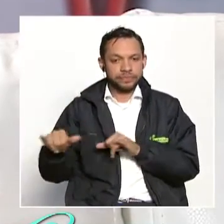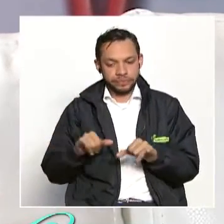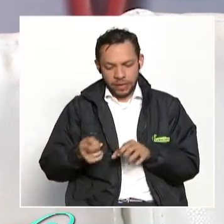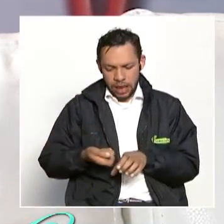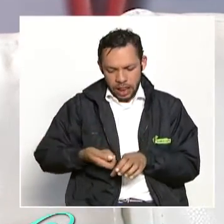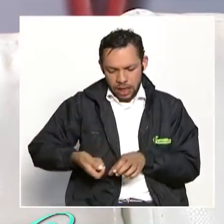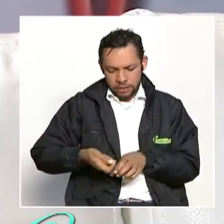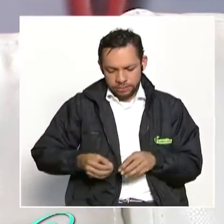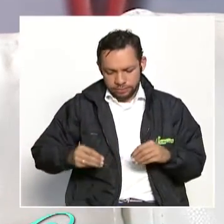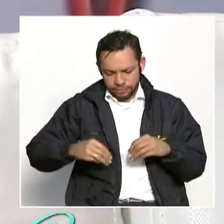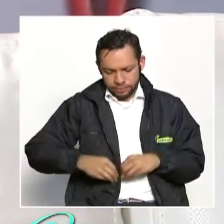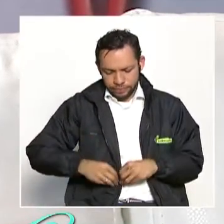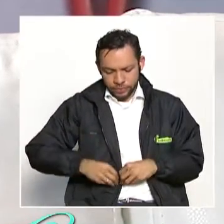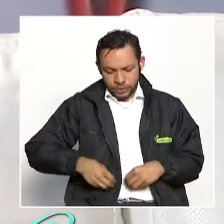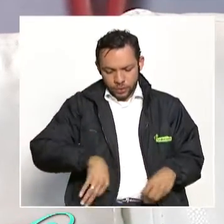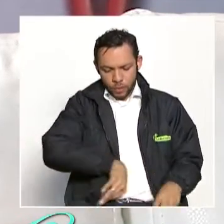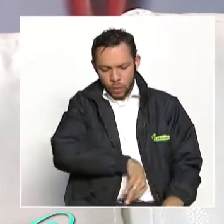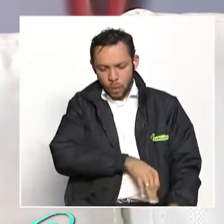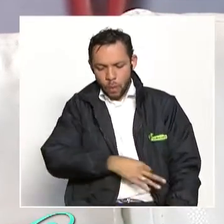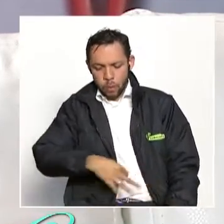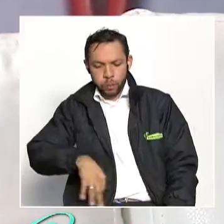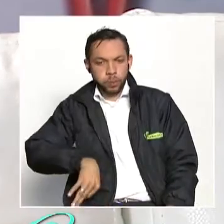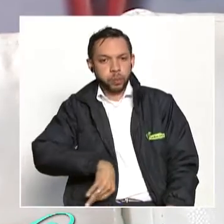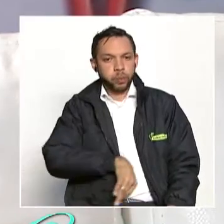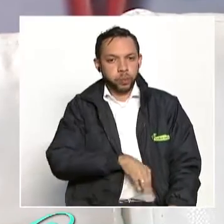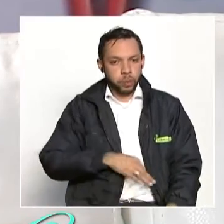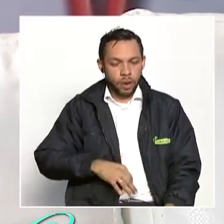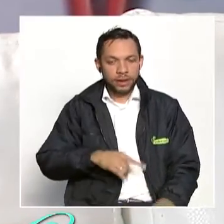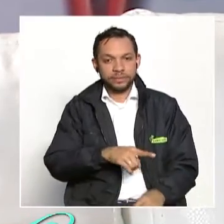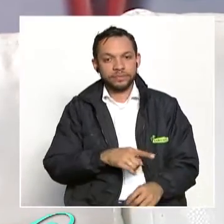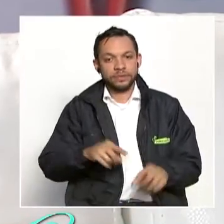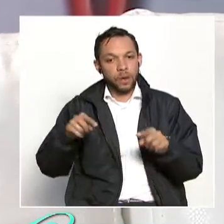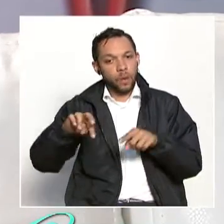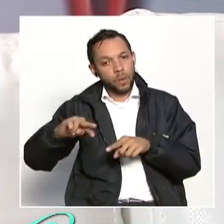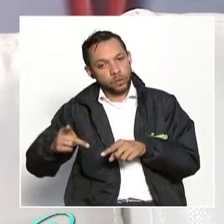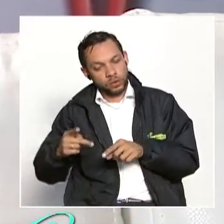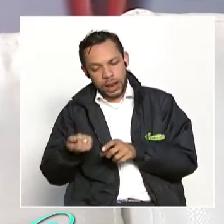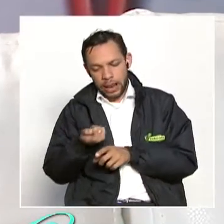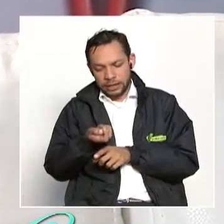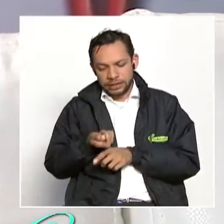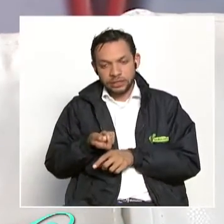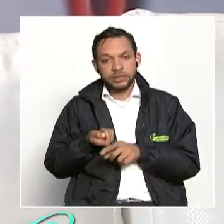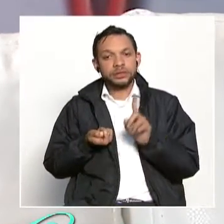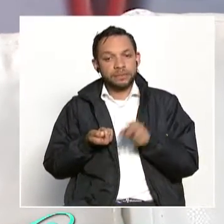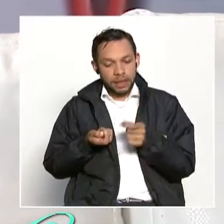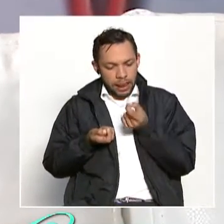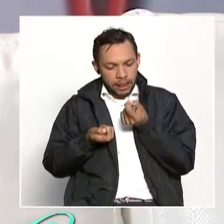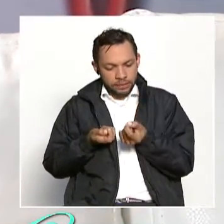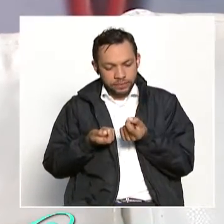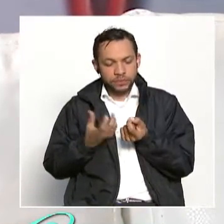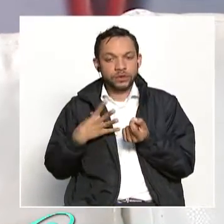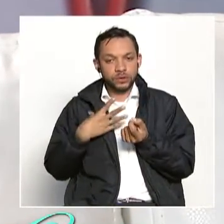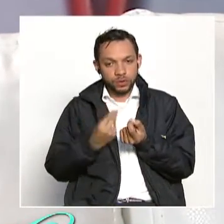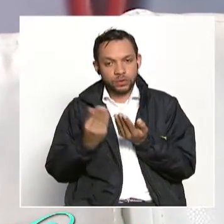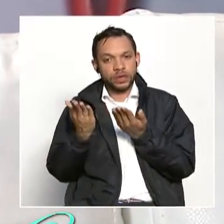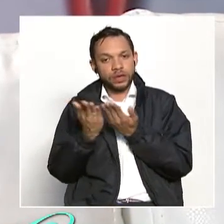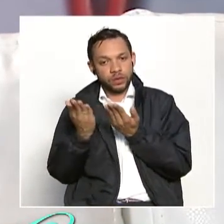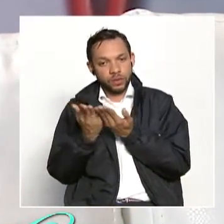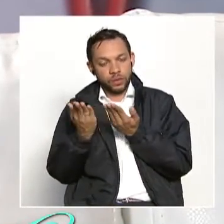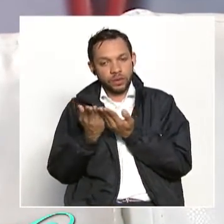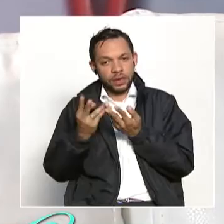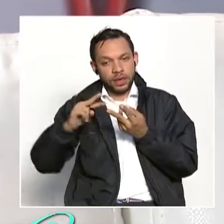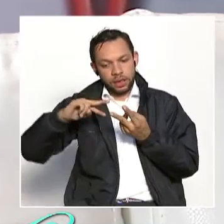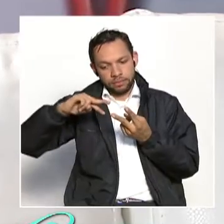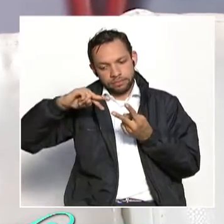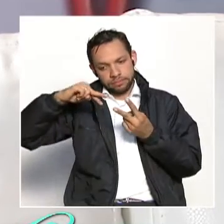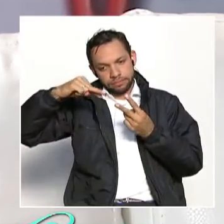de bacterias específicamente o especialmente, y el microbioma es el estudio de la información genética que